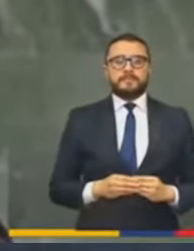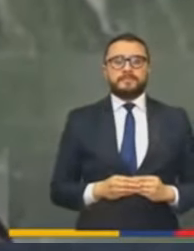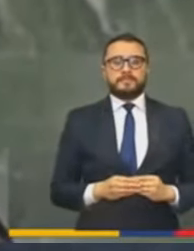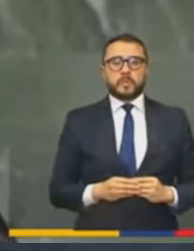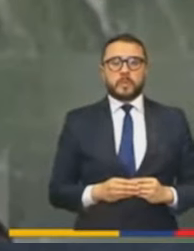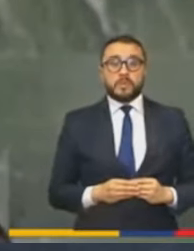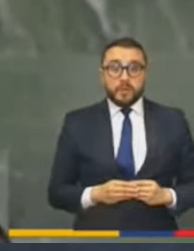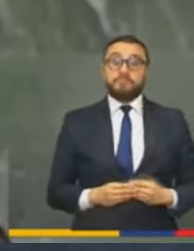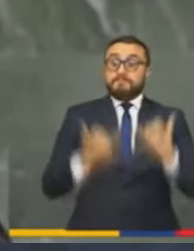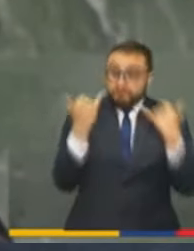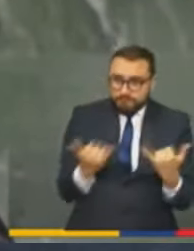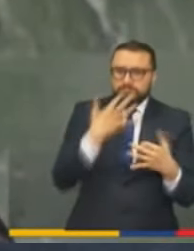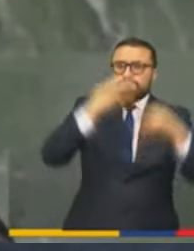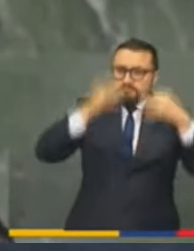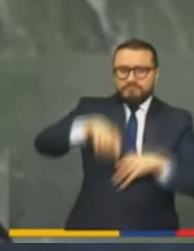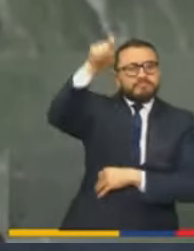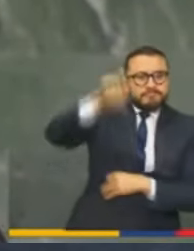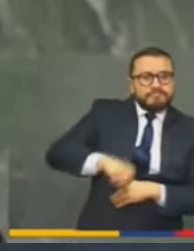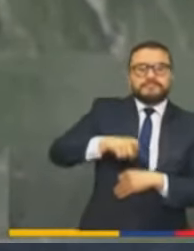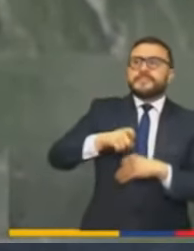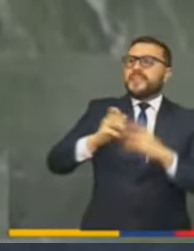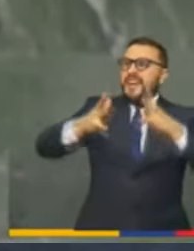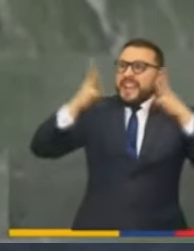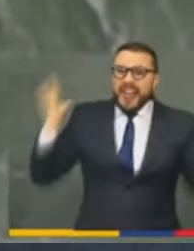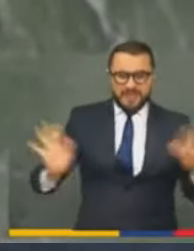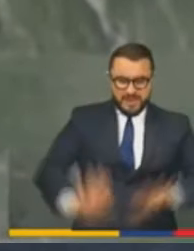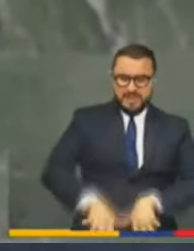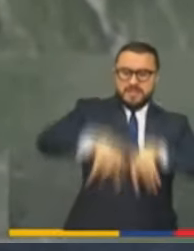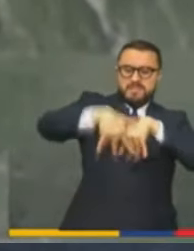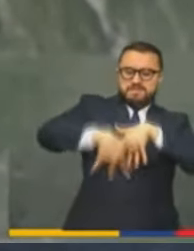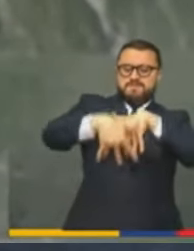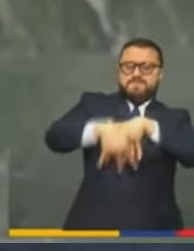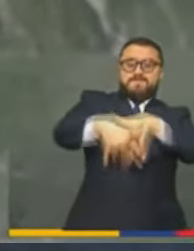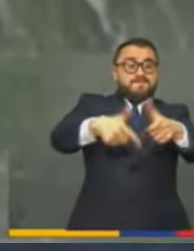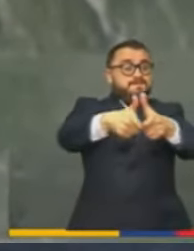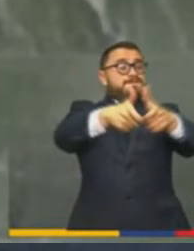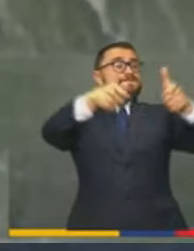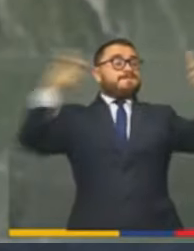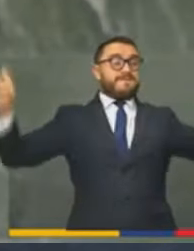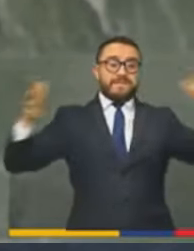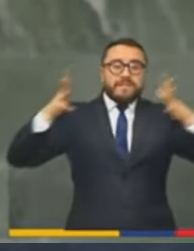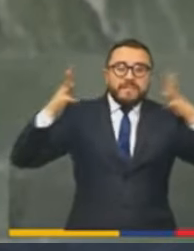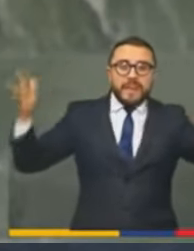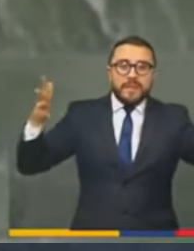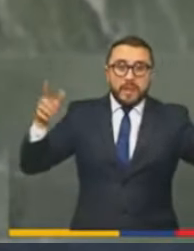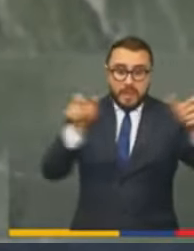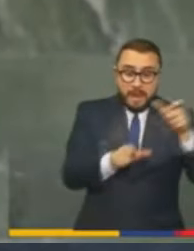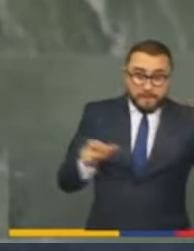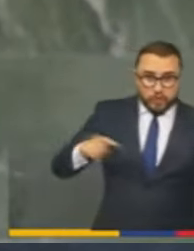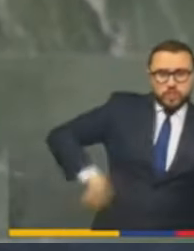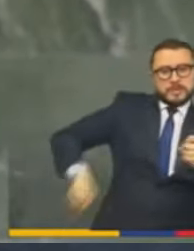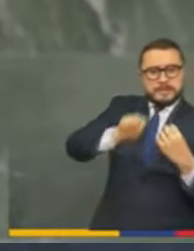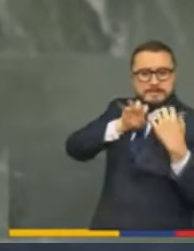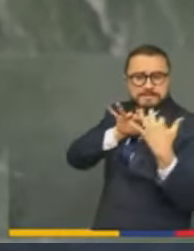Necesitamos construir el mayor ejército de todos los tiempos, compuesto de guerreros y guerreras